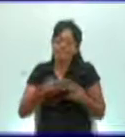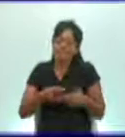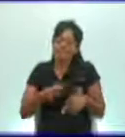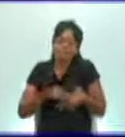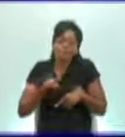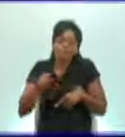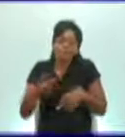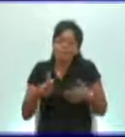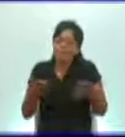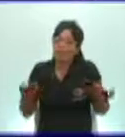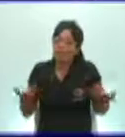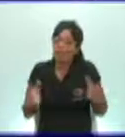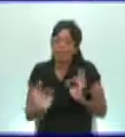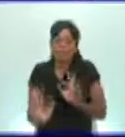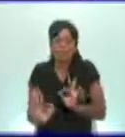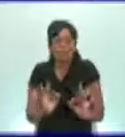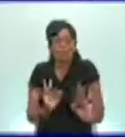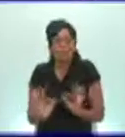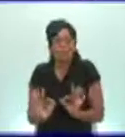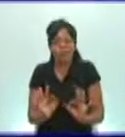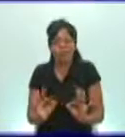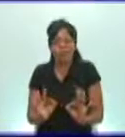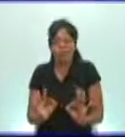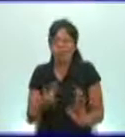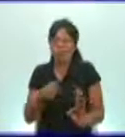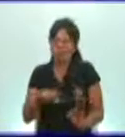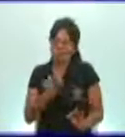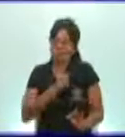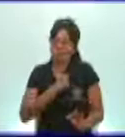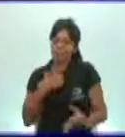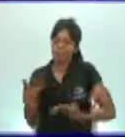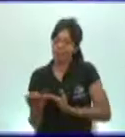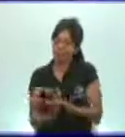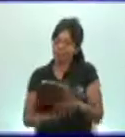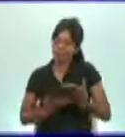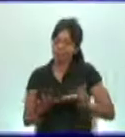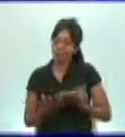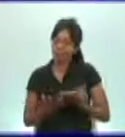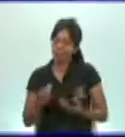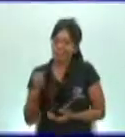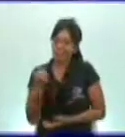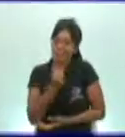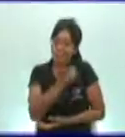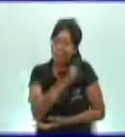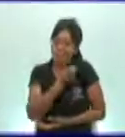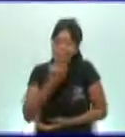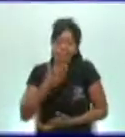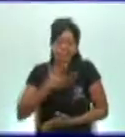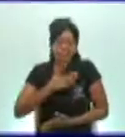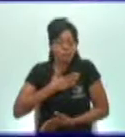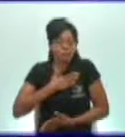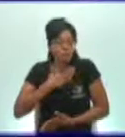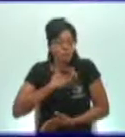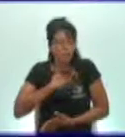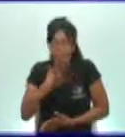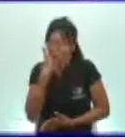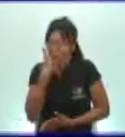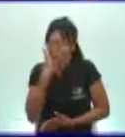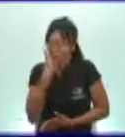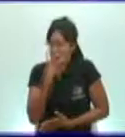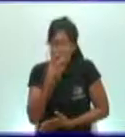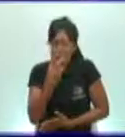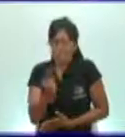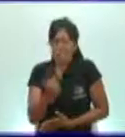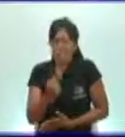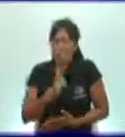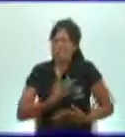lo que debemos cuidarlas. Y quiero compartir con ustedes una canción que a mí particularmente me gusta mucho. Quiero